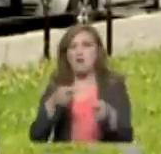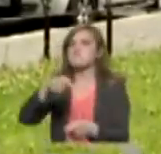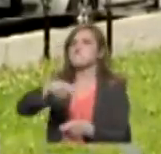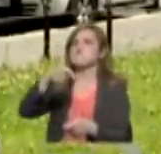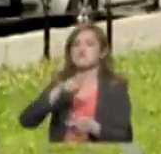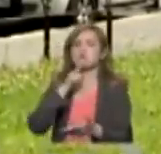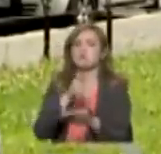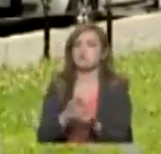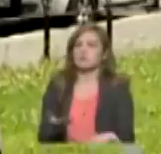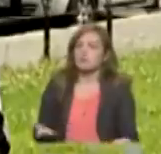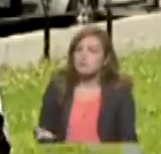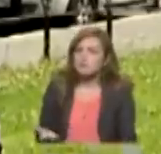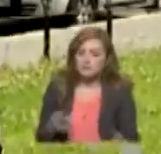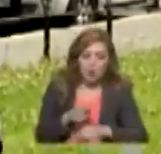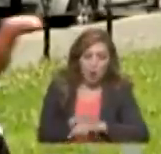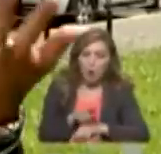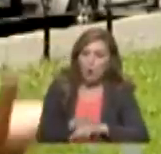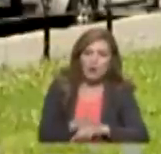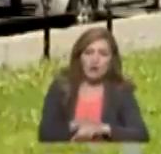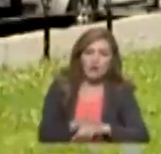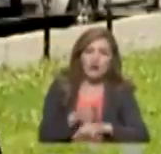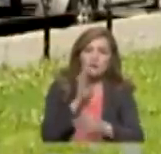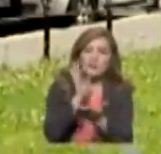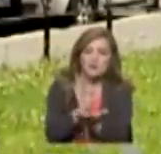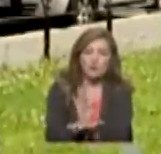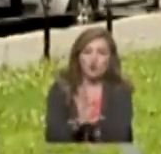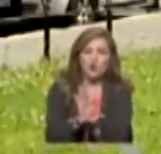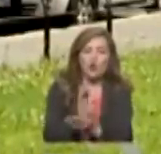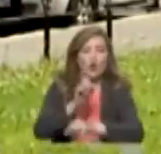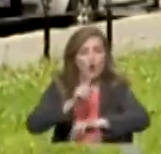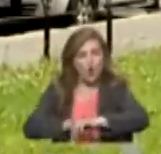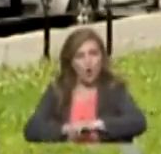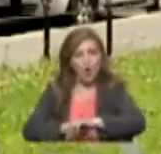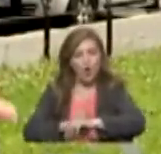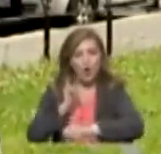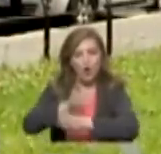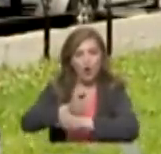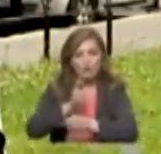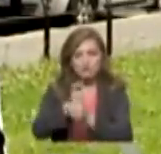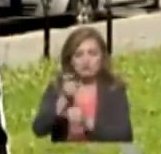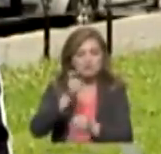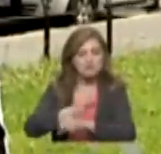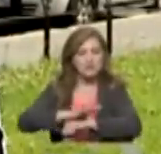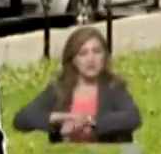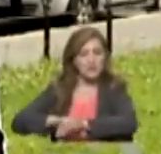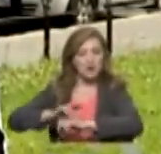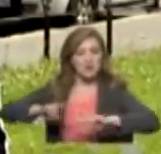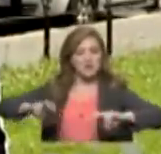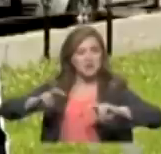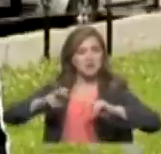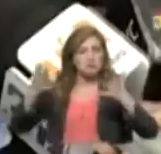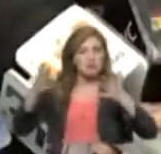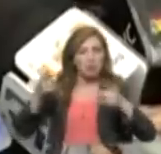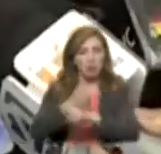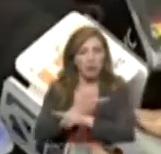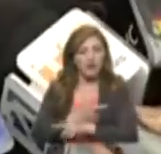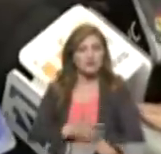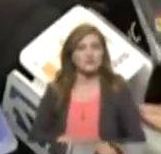inconsistencias entre la hora en la que se tomó las versiones y la hora en la que se emitió la boleta de captura con fines investigativos